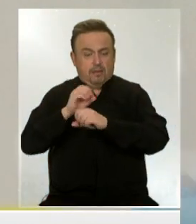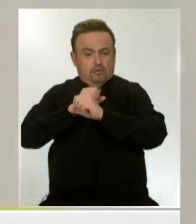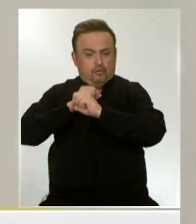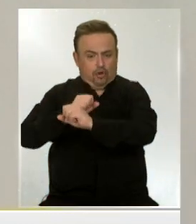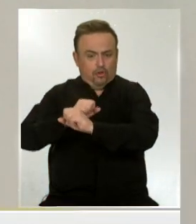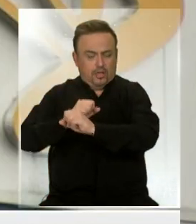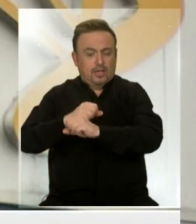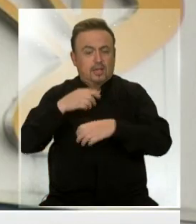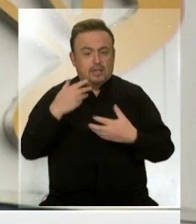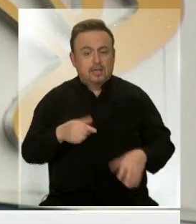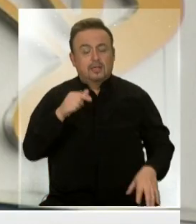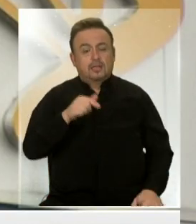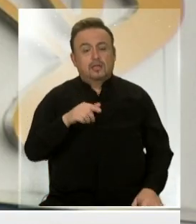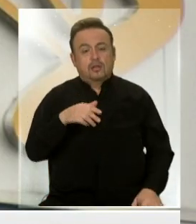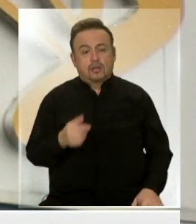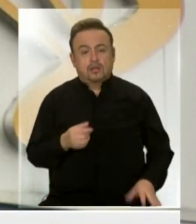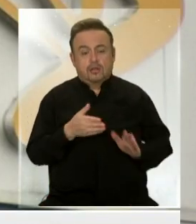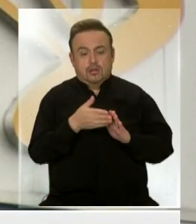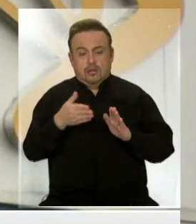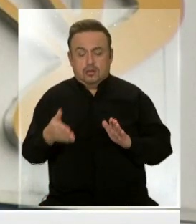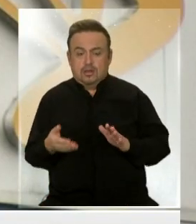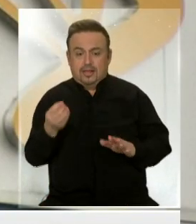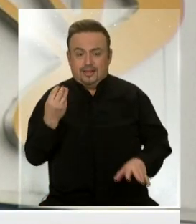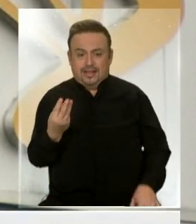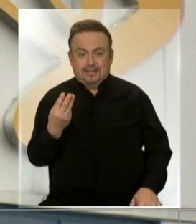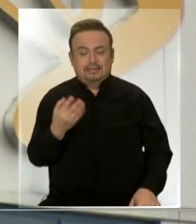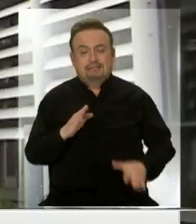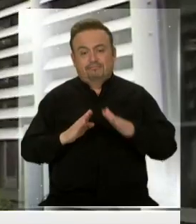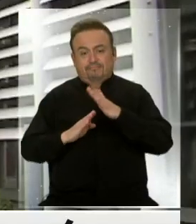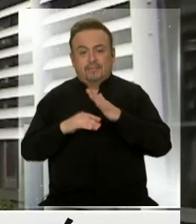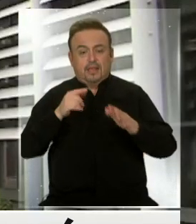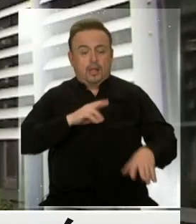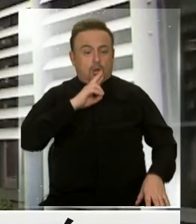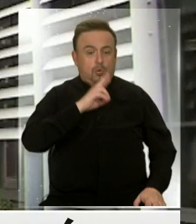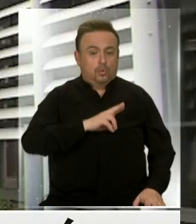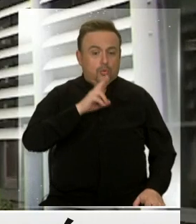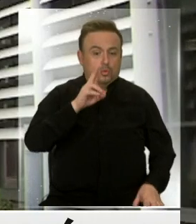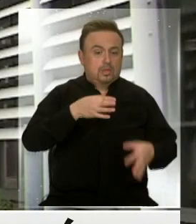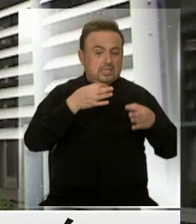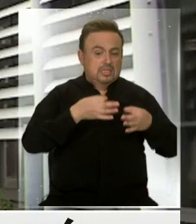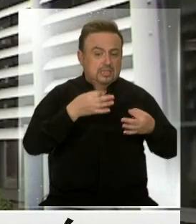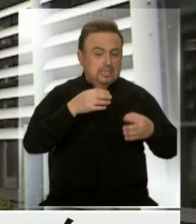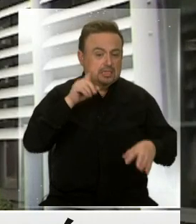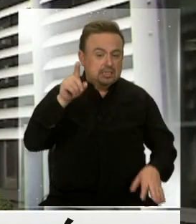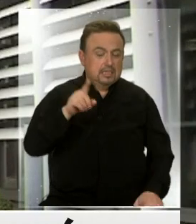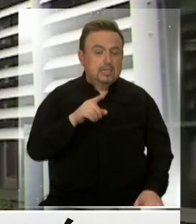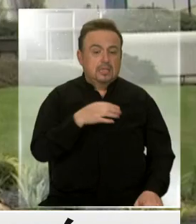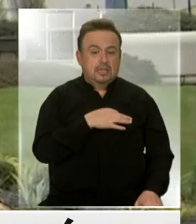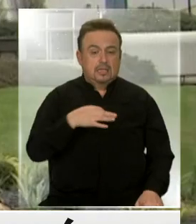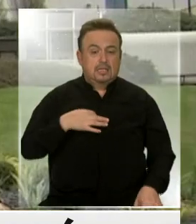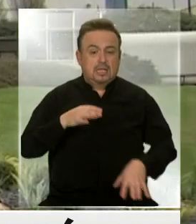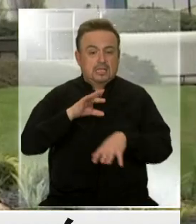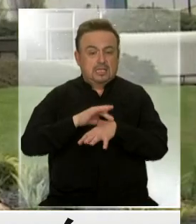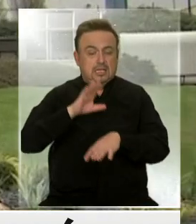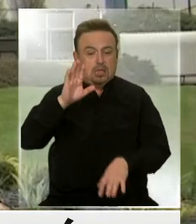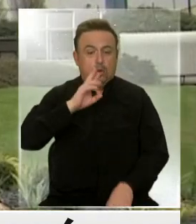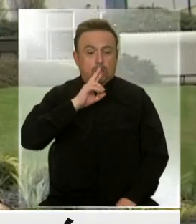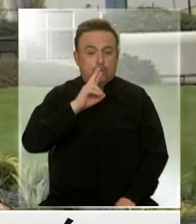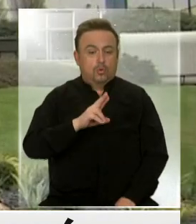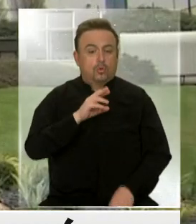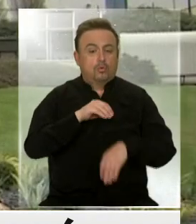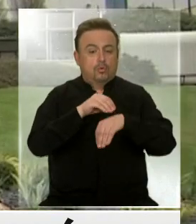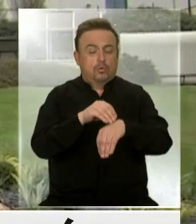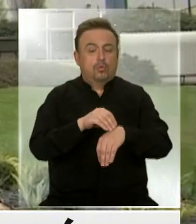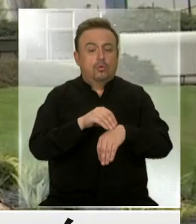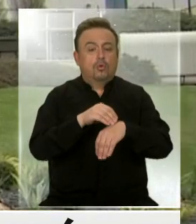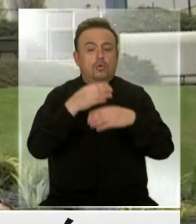Por su parte, ahora vamos con otra noticia que nos llega desde Rusia, hablando de seguridad, ¿verdad? El Ministerio de Salud de ese país ha anunciado